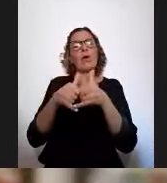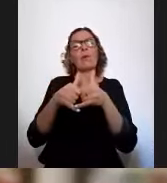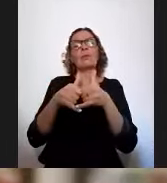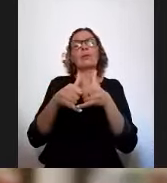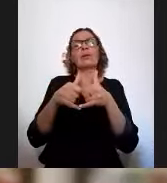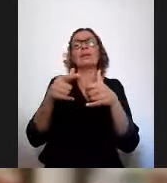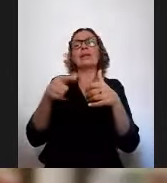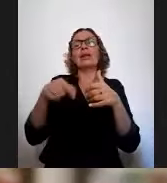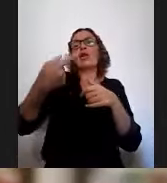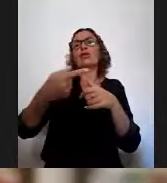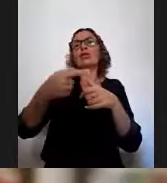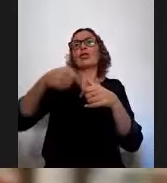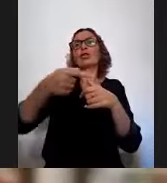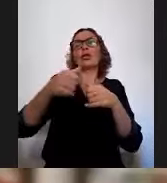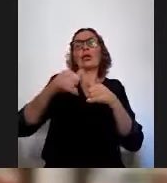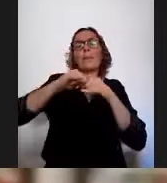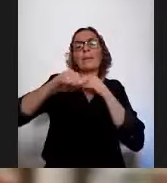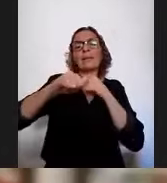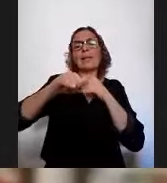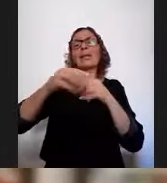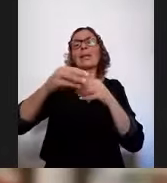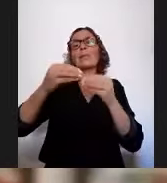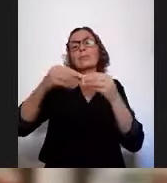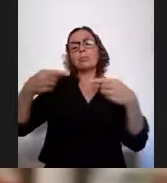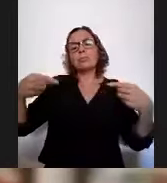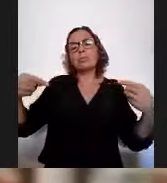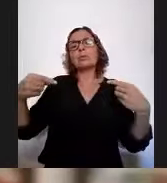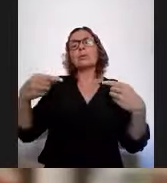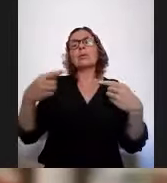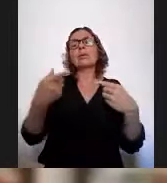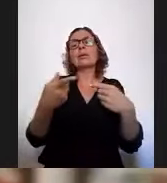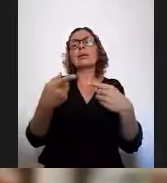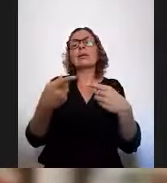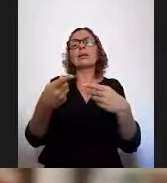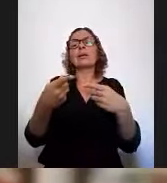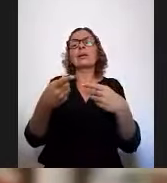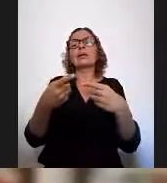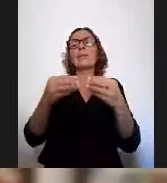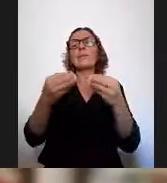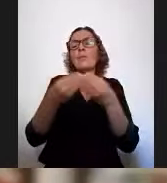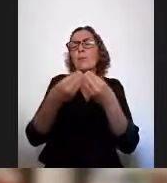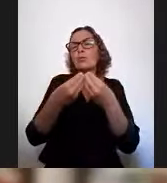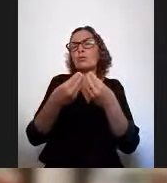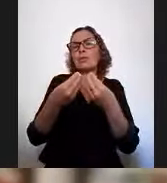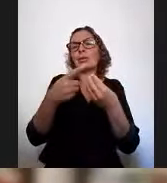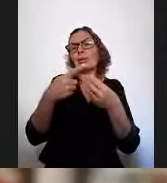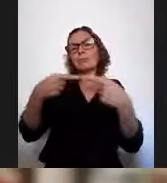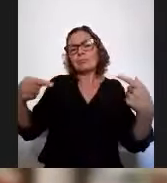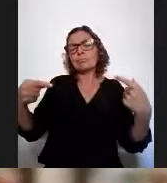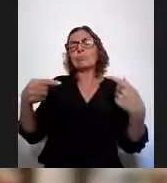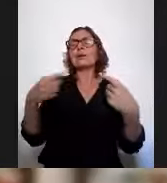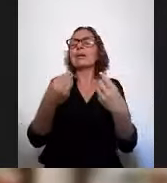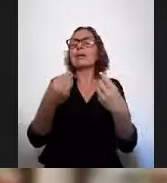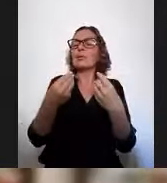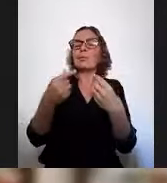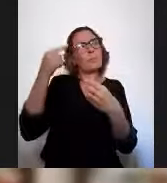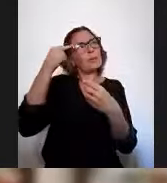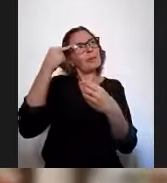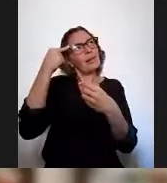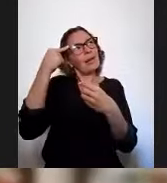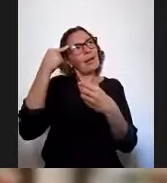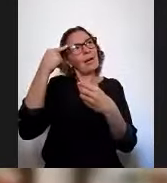de Messenger, de, no sé, Teams, Meet? Tenemos que ver